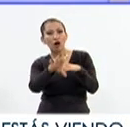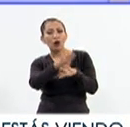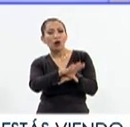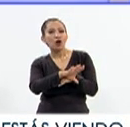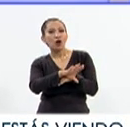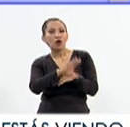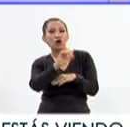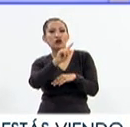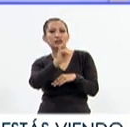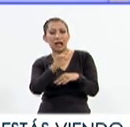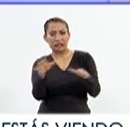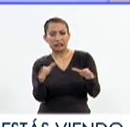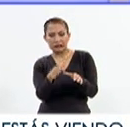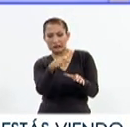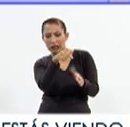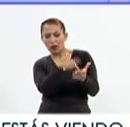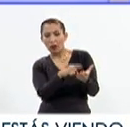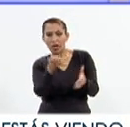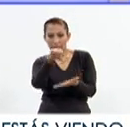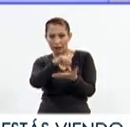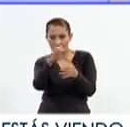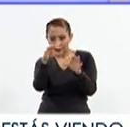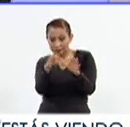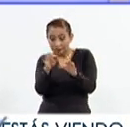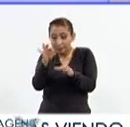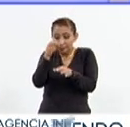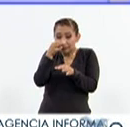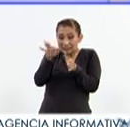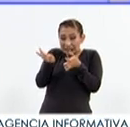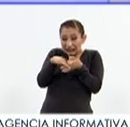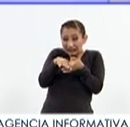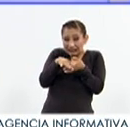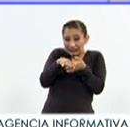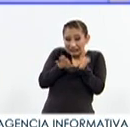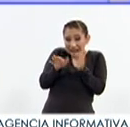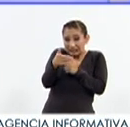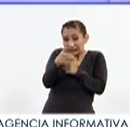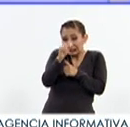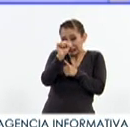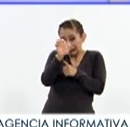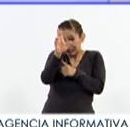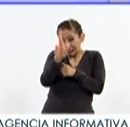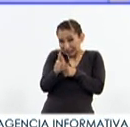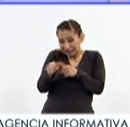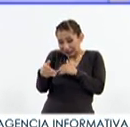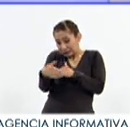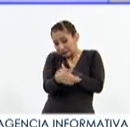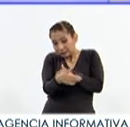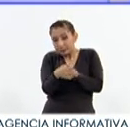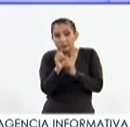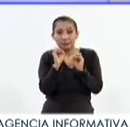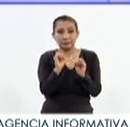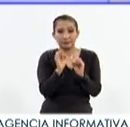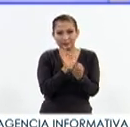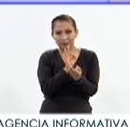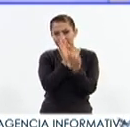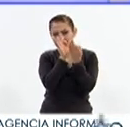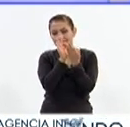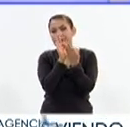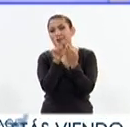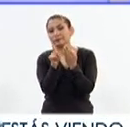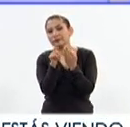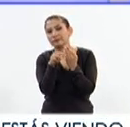Chica, este lugar que está en el centro, muy cerca atrás de lo que es la Secretaría de Relaciones Exteriores o enfrente